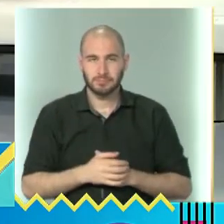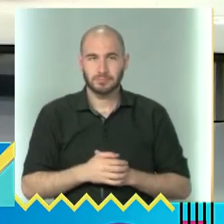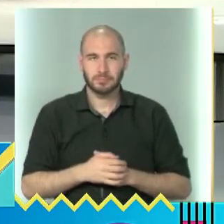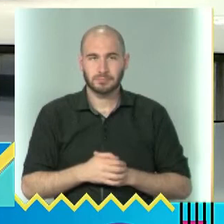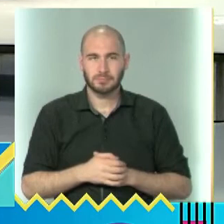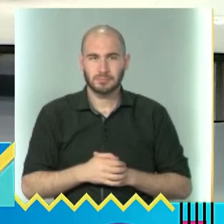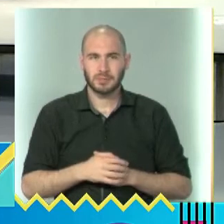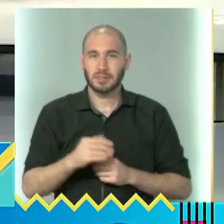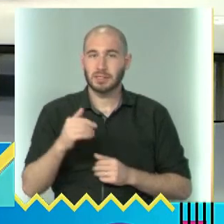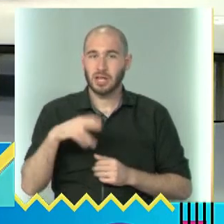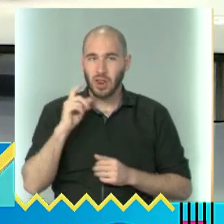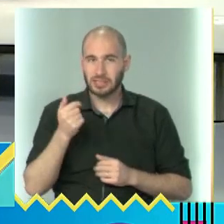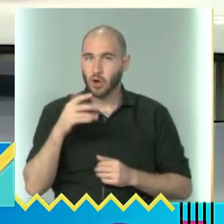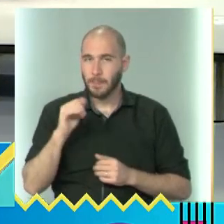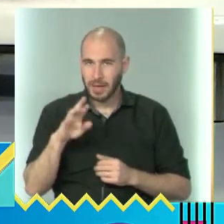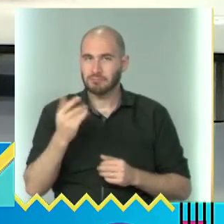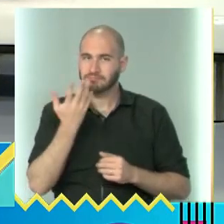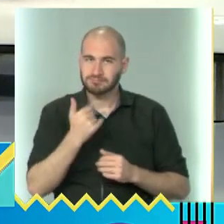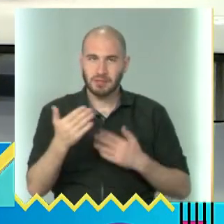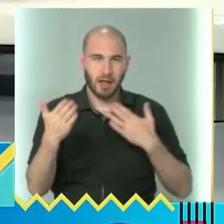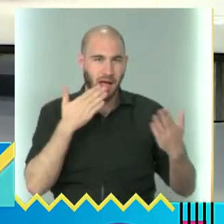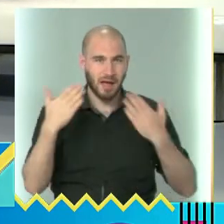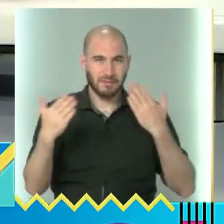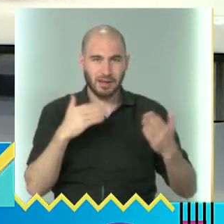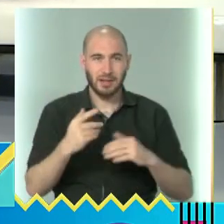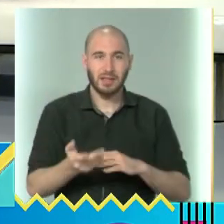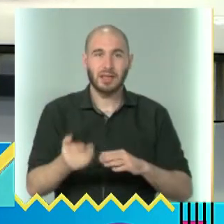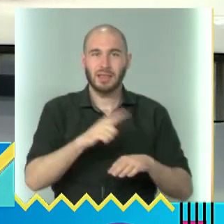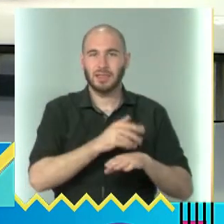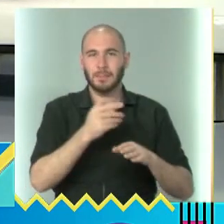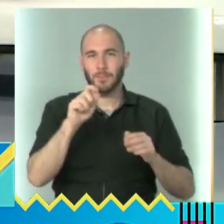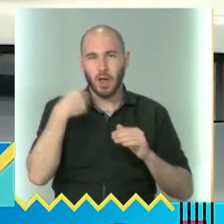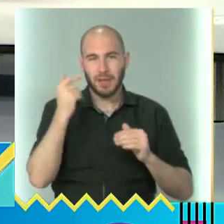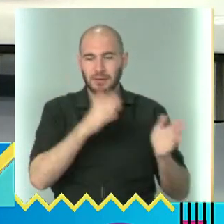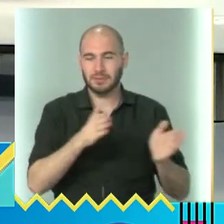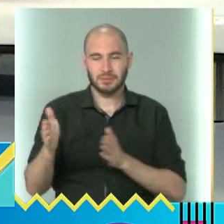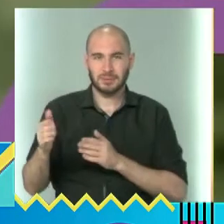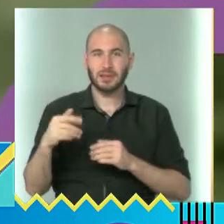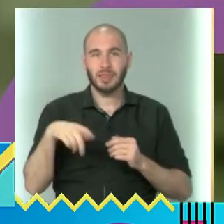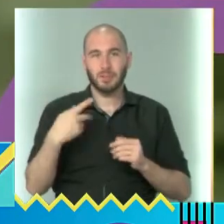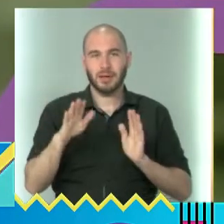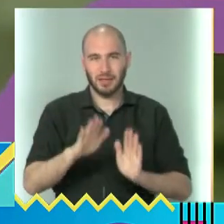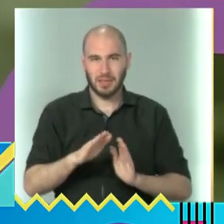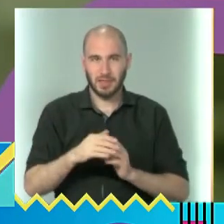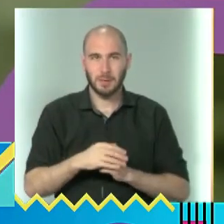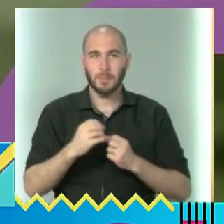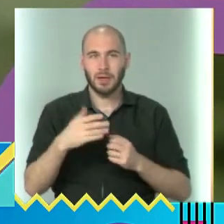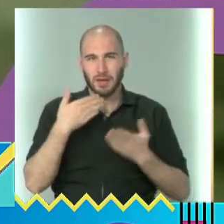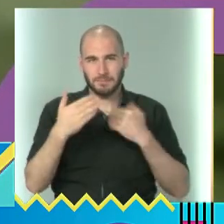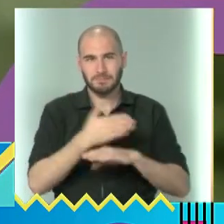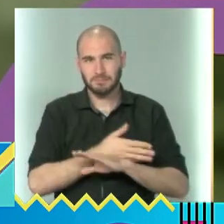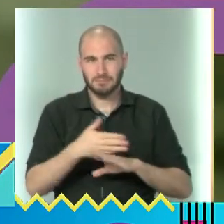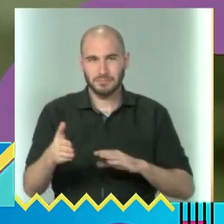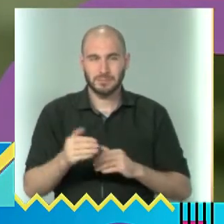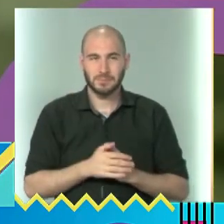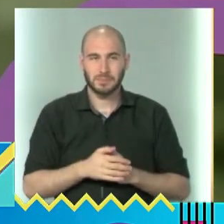Bueno, Nicolás, Omar, un placer charlar con ustedes. Antes, durante y después del programa, seguramente nos quedaremos un ratito más porque da para hablar mucho más,